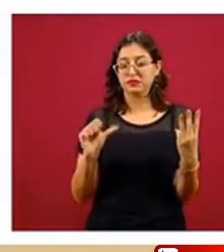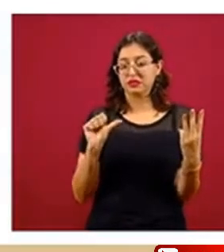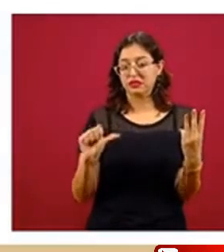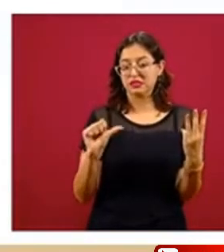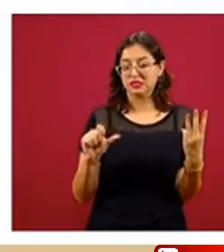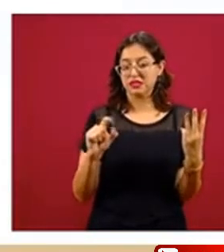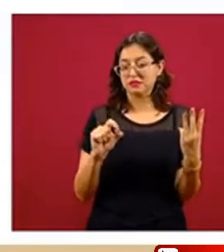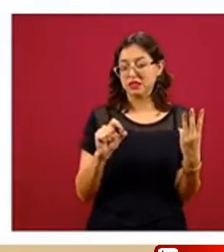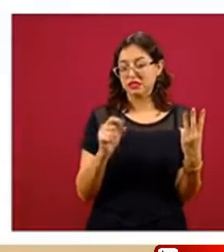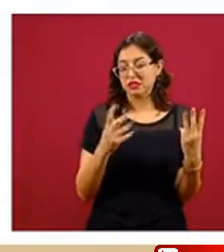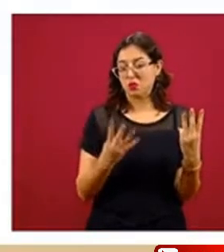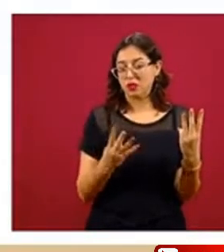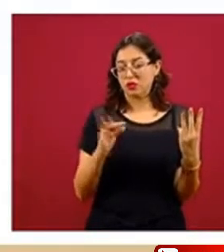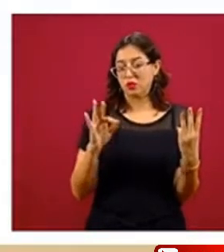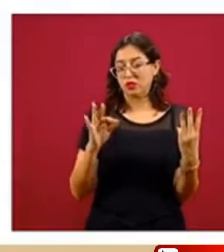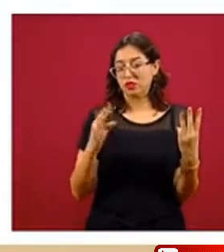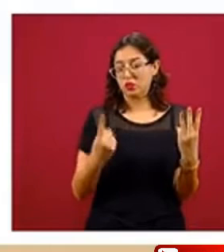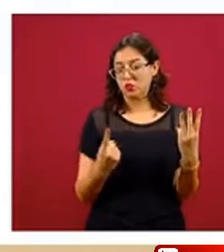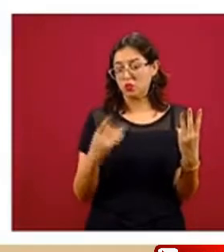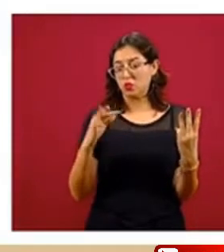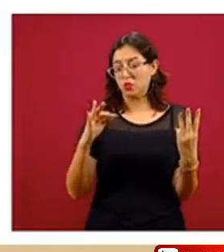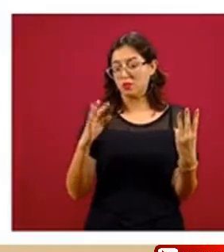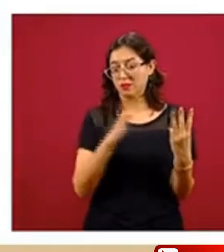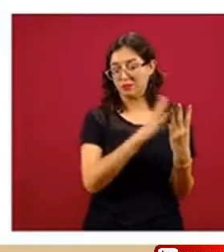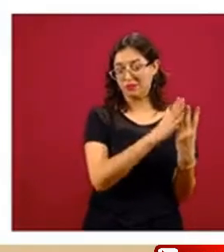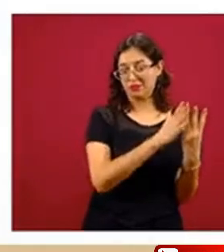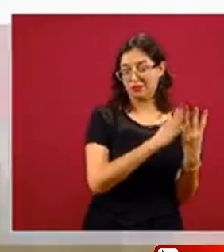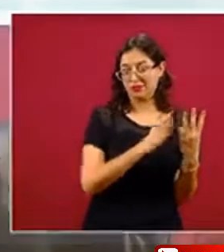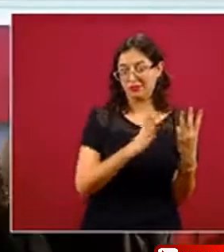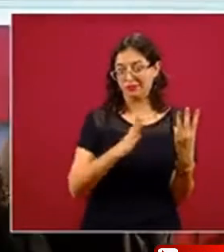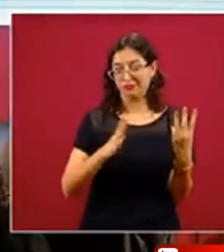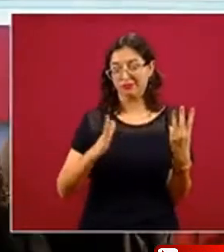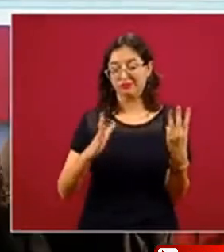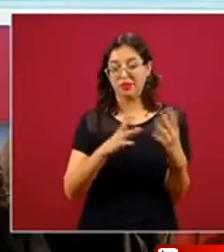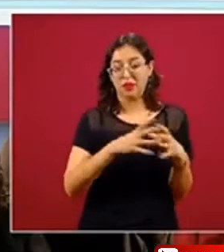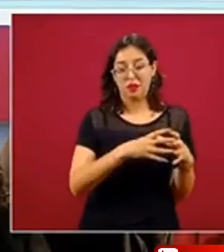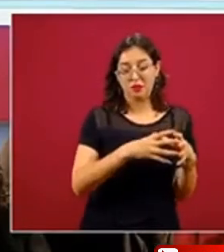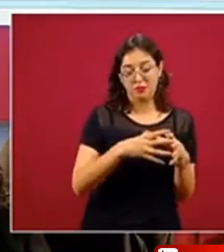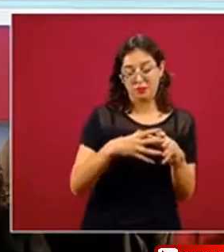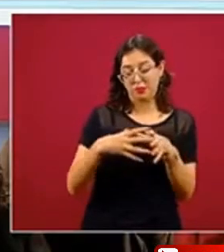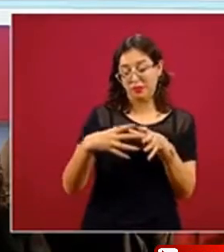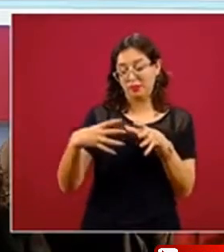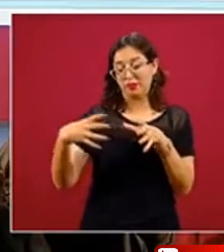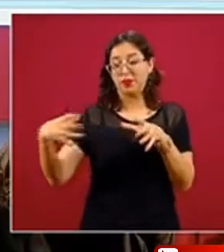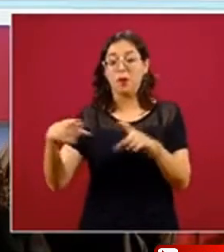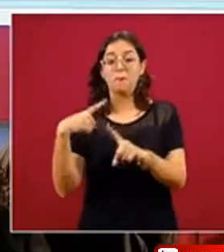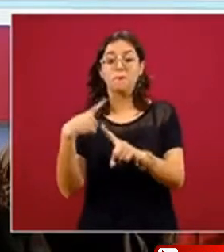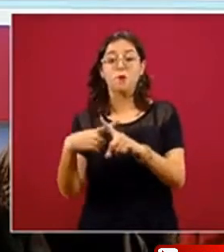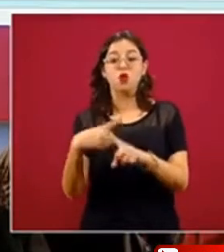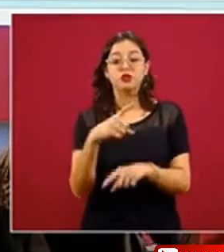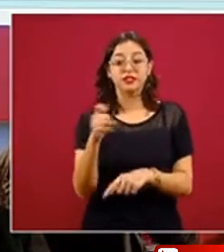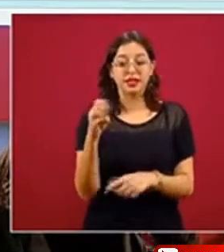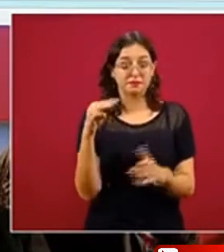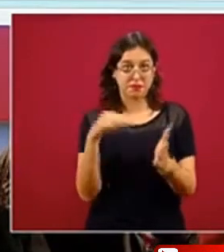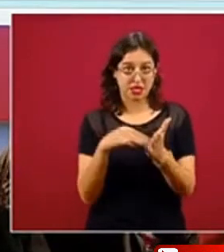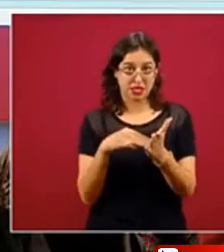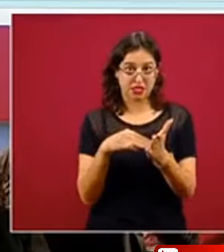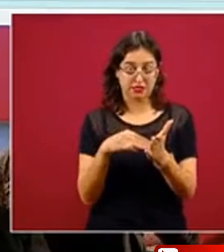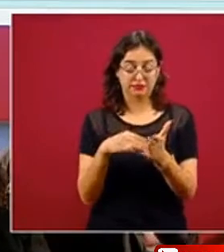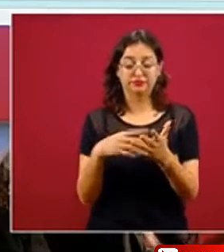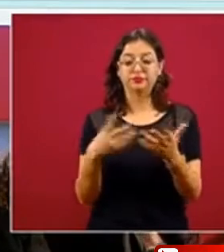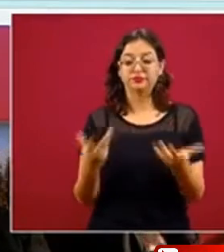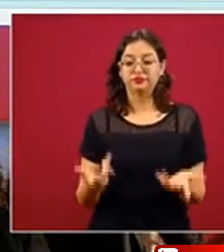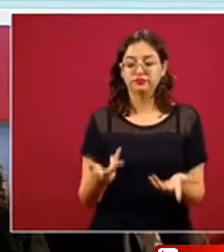y aquí 24, y aquí 41, y va aumentando el número de casos por 100,000 personas, el conjunto de